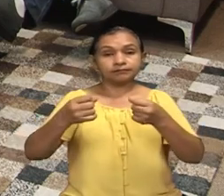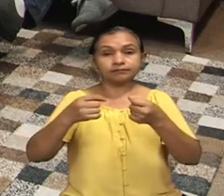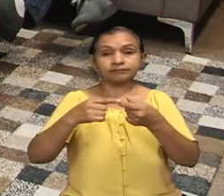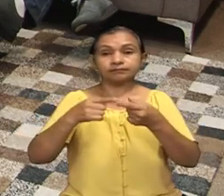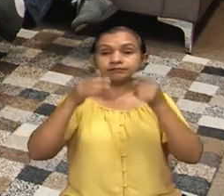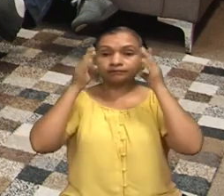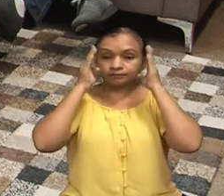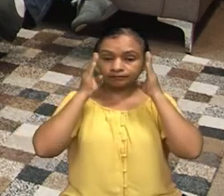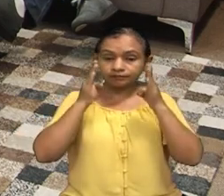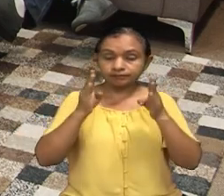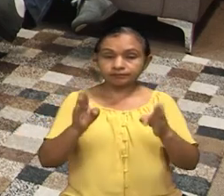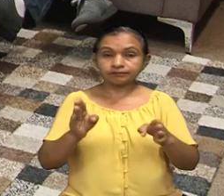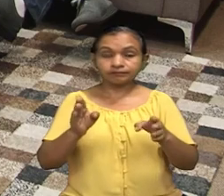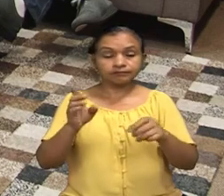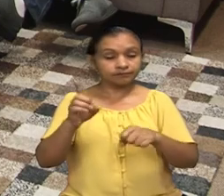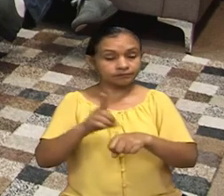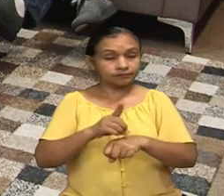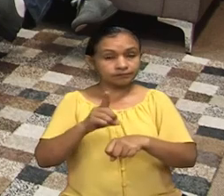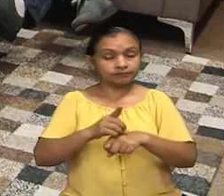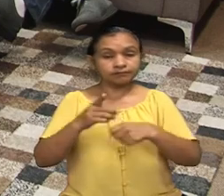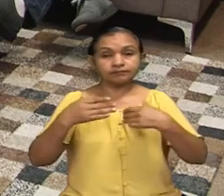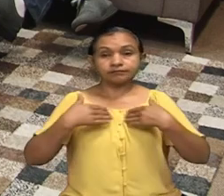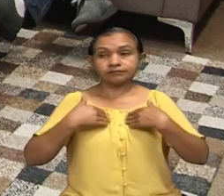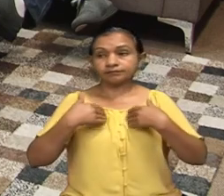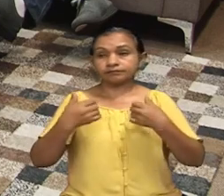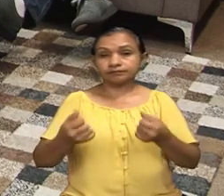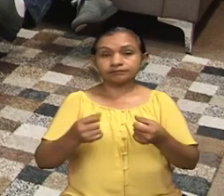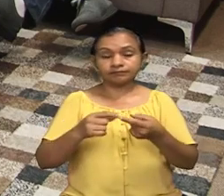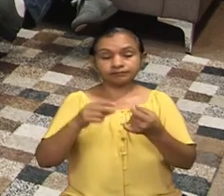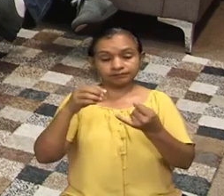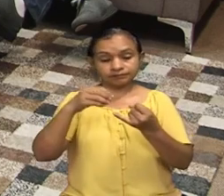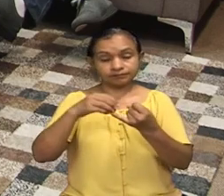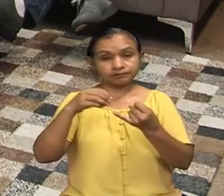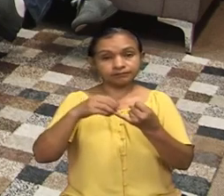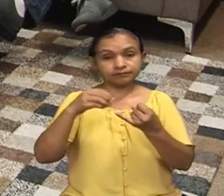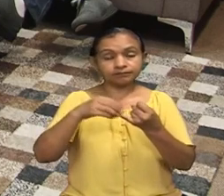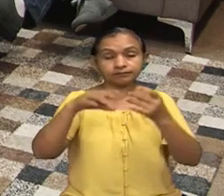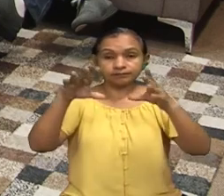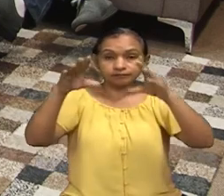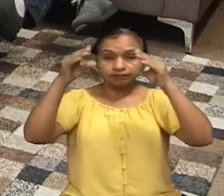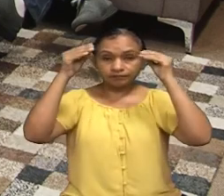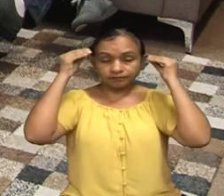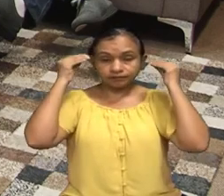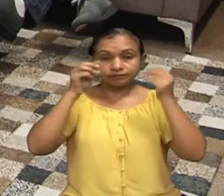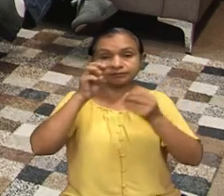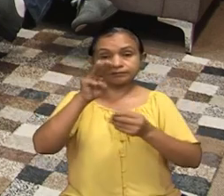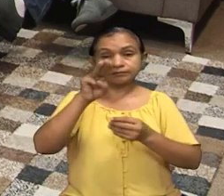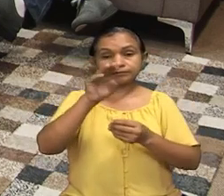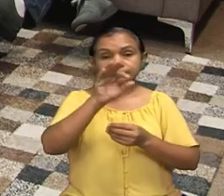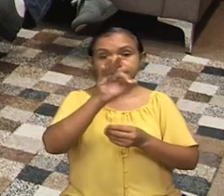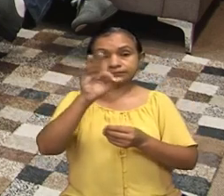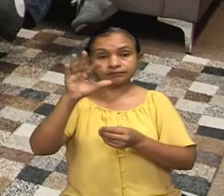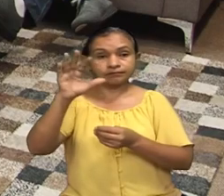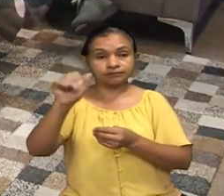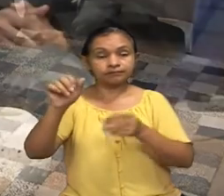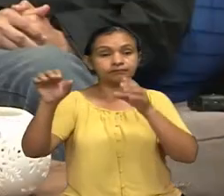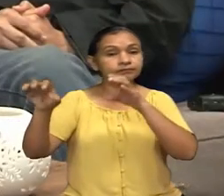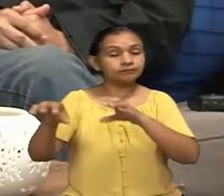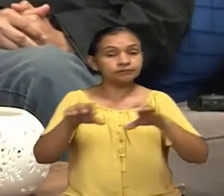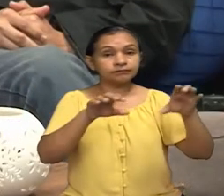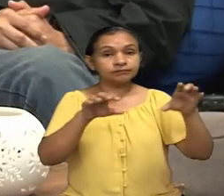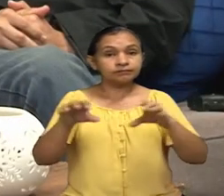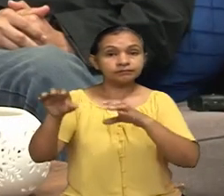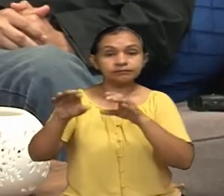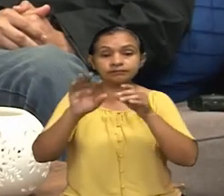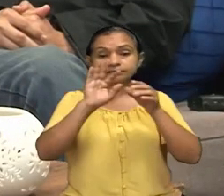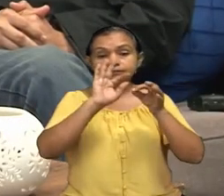sus atenciones de salud, con el INATEC para los cursos, con el MEFCA para este tipo de actividades en